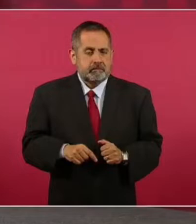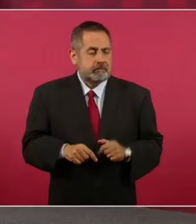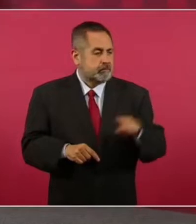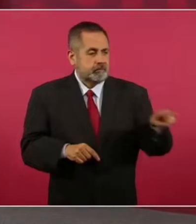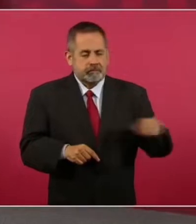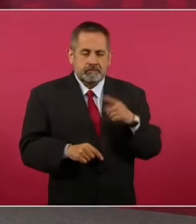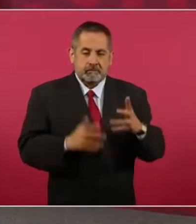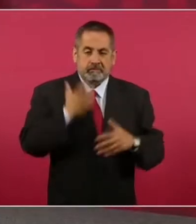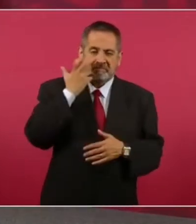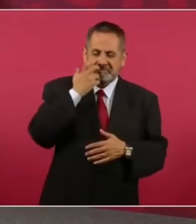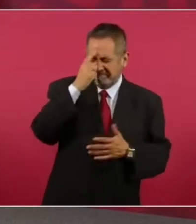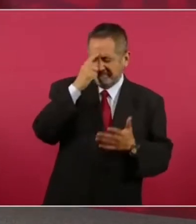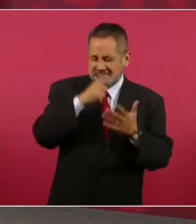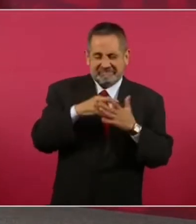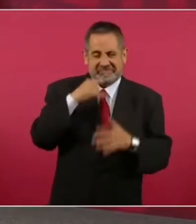cretinismo,